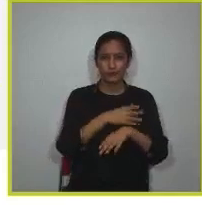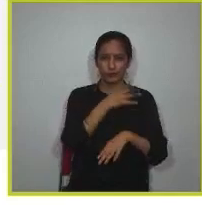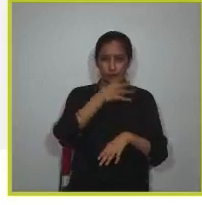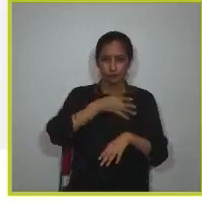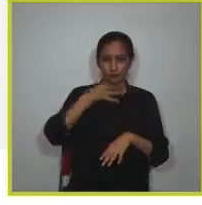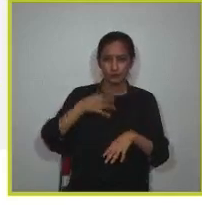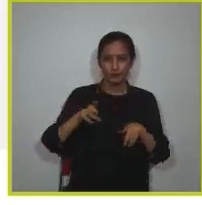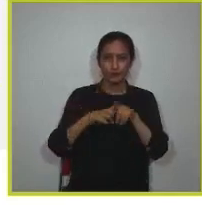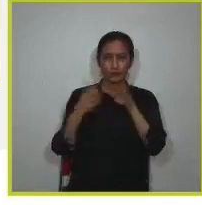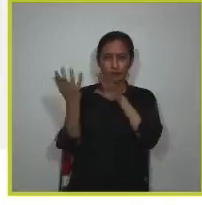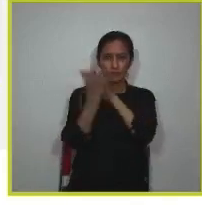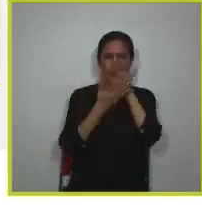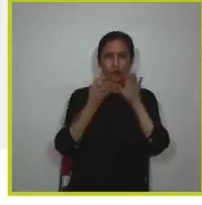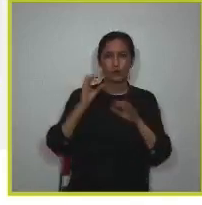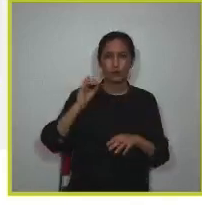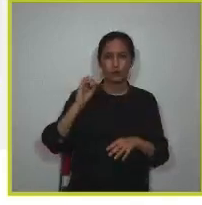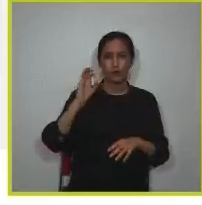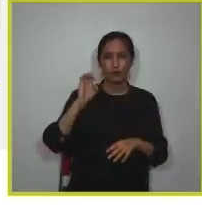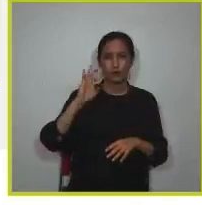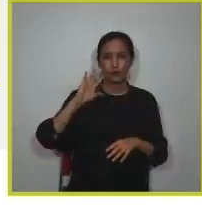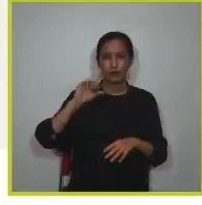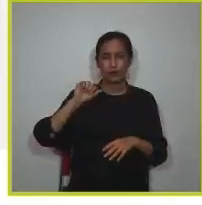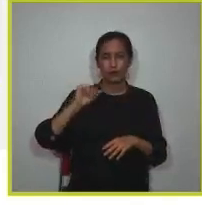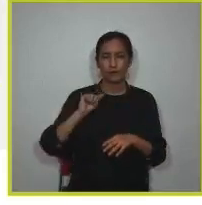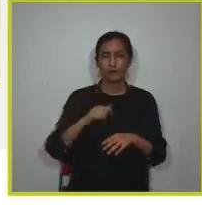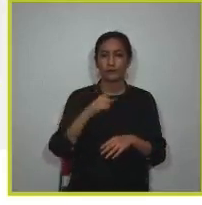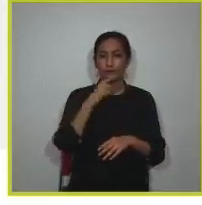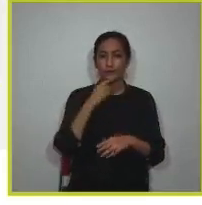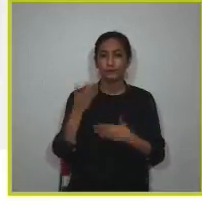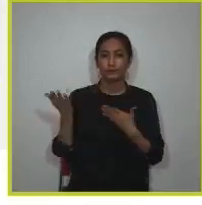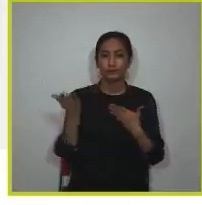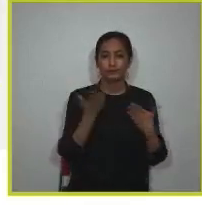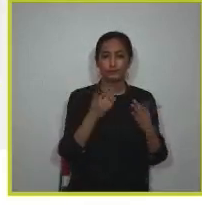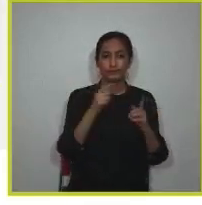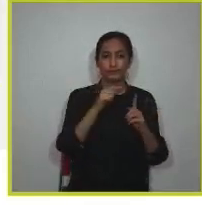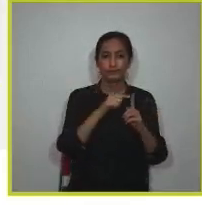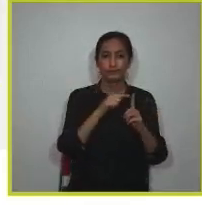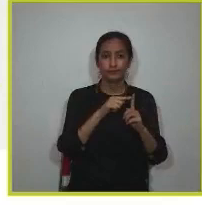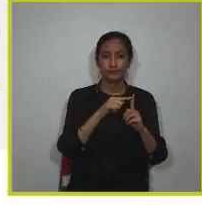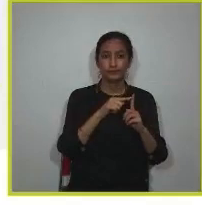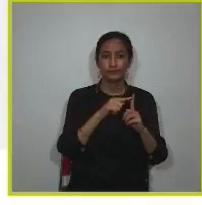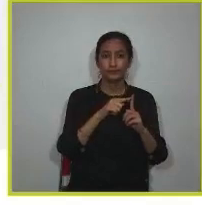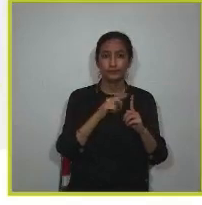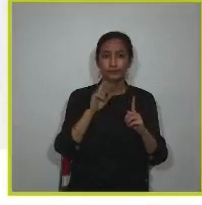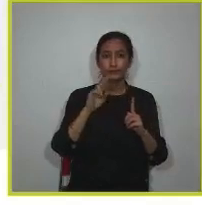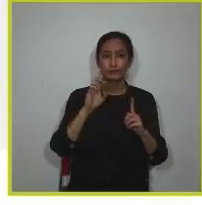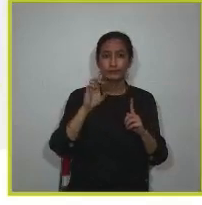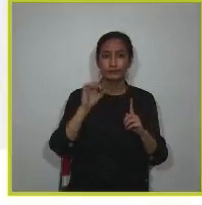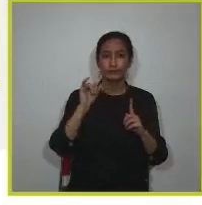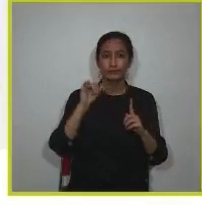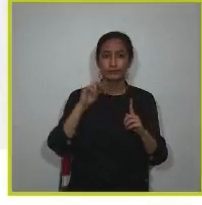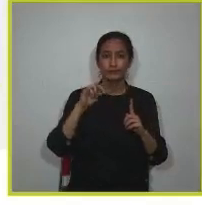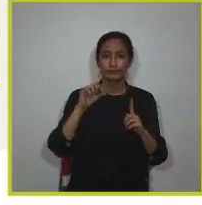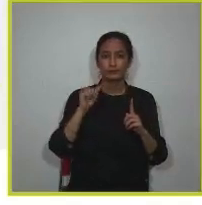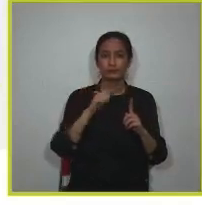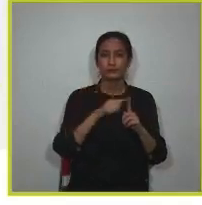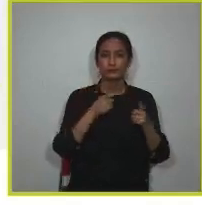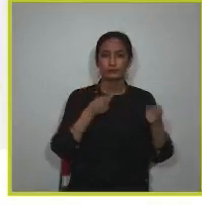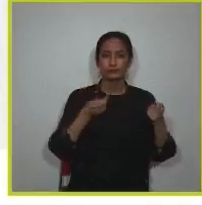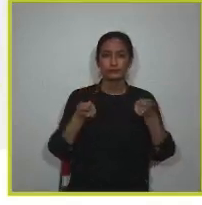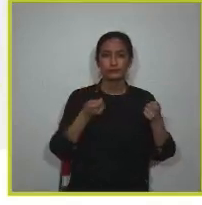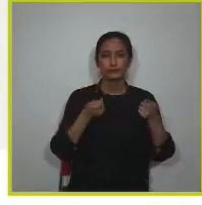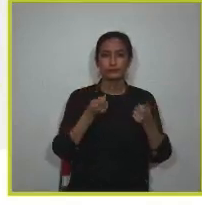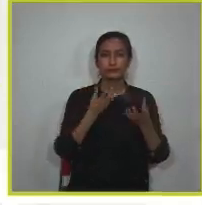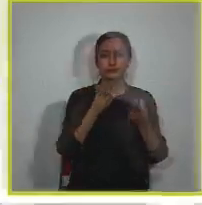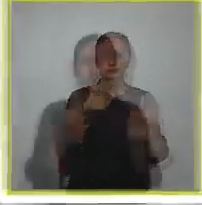Ambiental de la UEFA dejamos entonces a nuestra moderadora la señora jaily reina Hidalgo para que dirija este papel